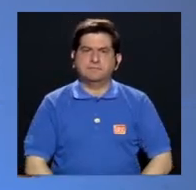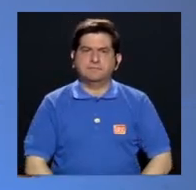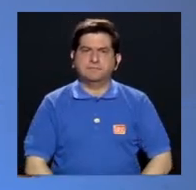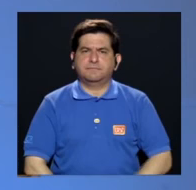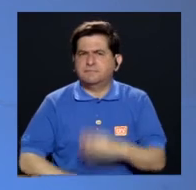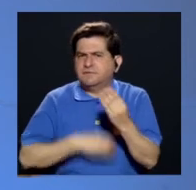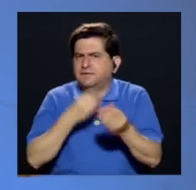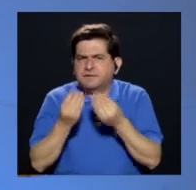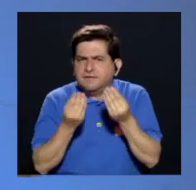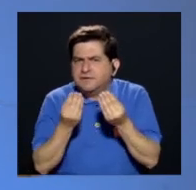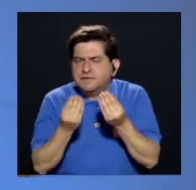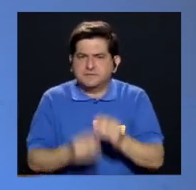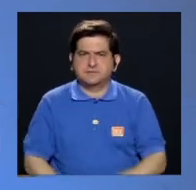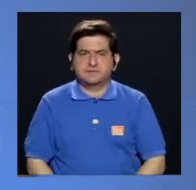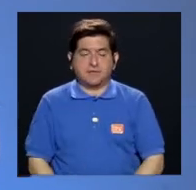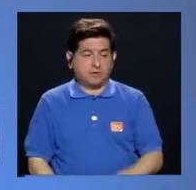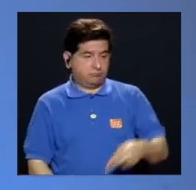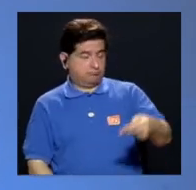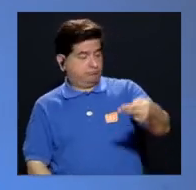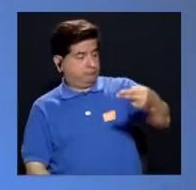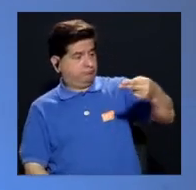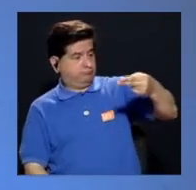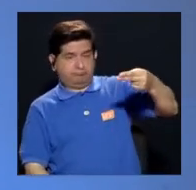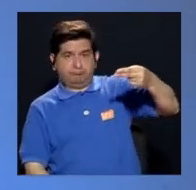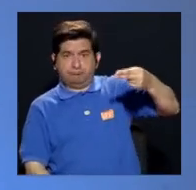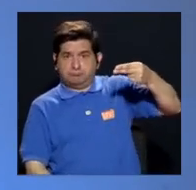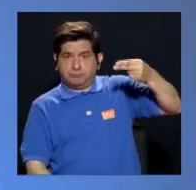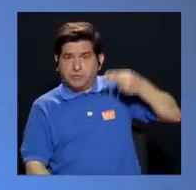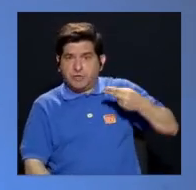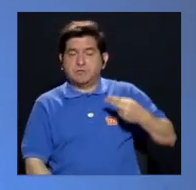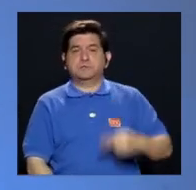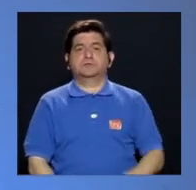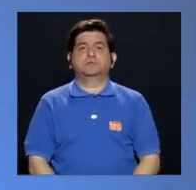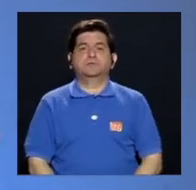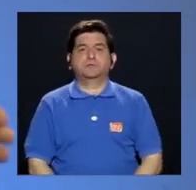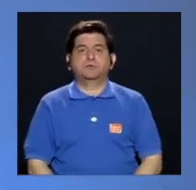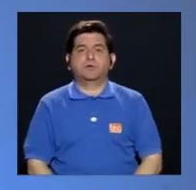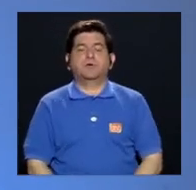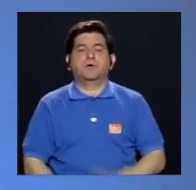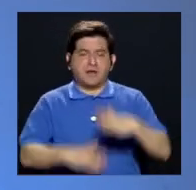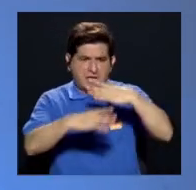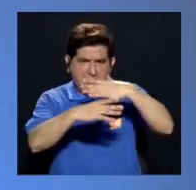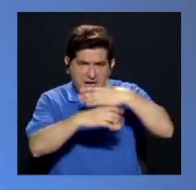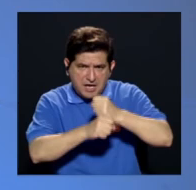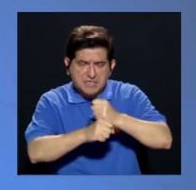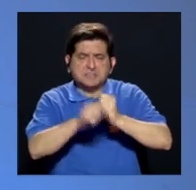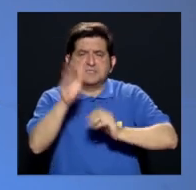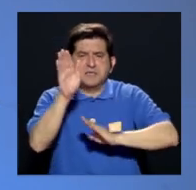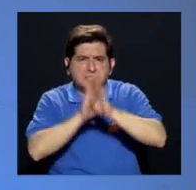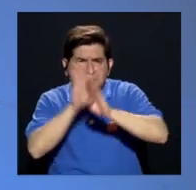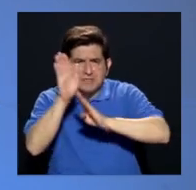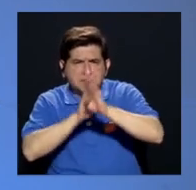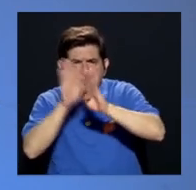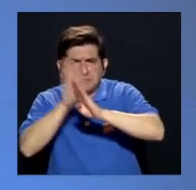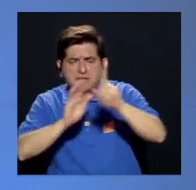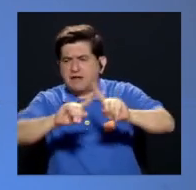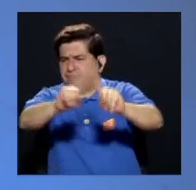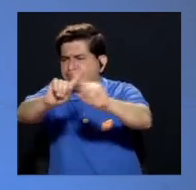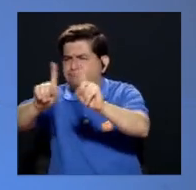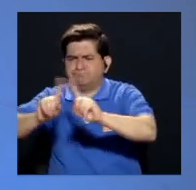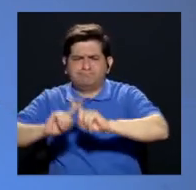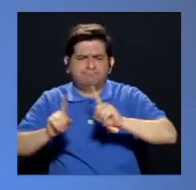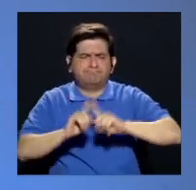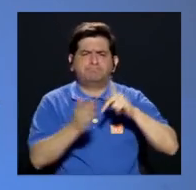ha hecho a lo largo de la historia, ha realizado y desarrollado